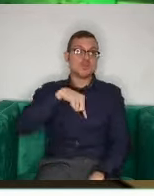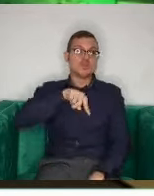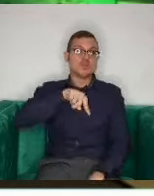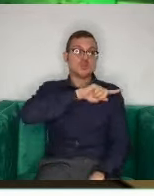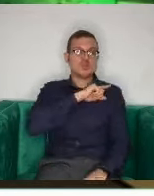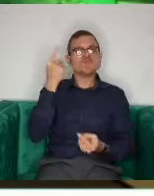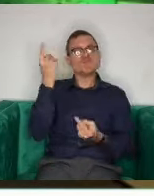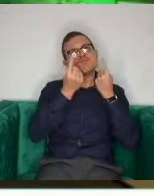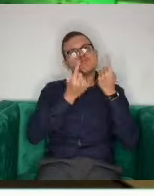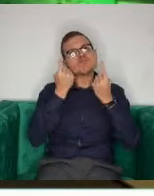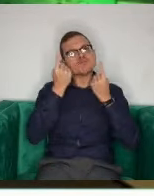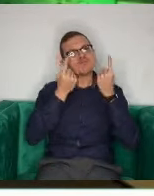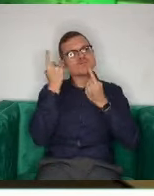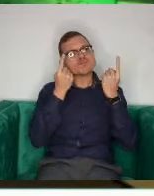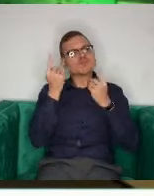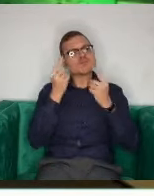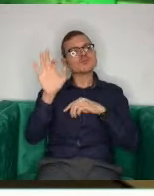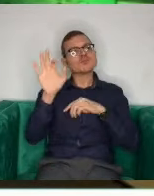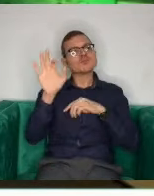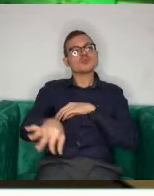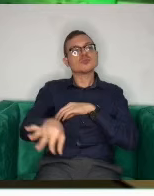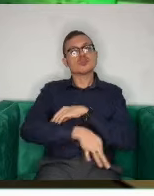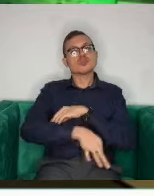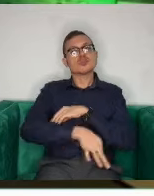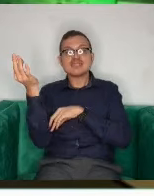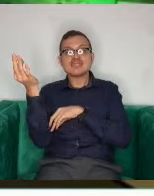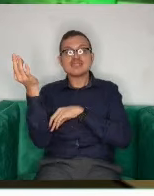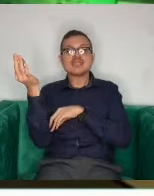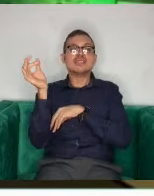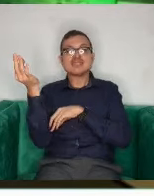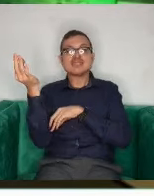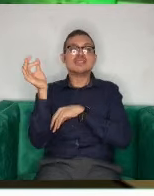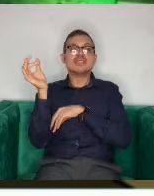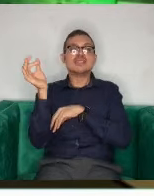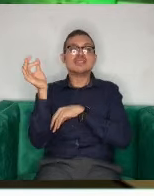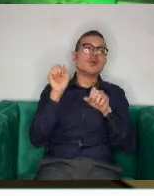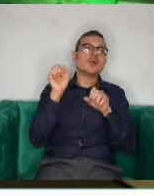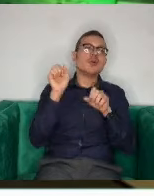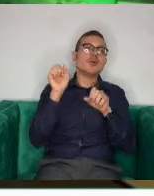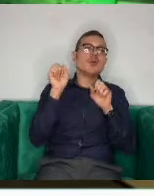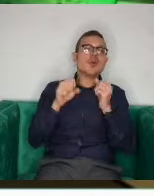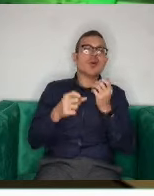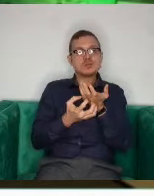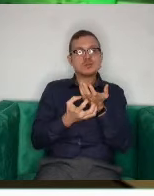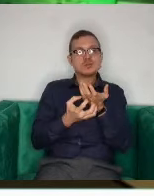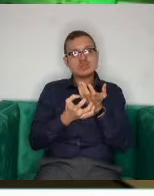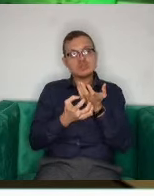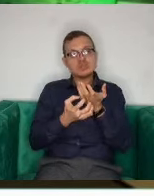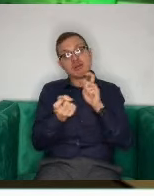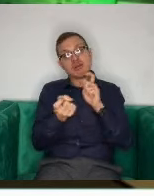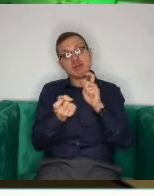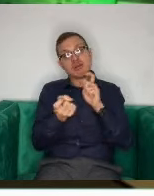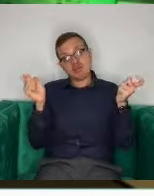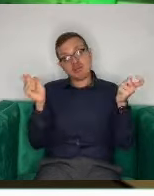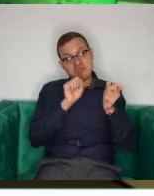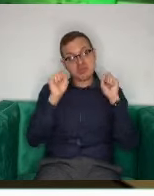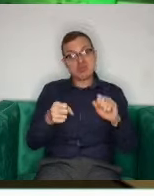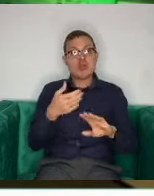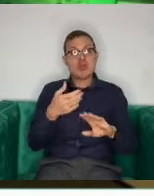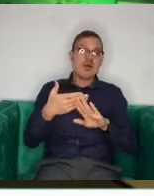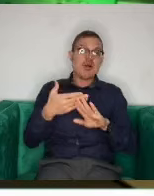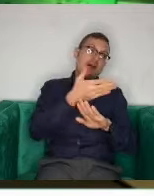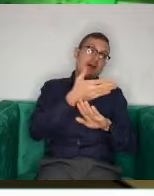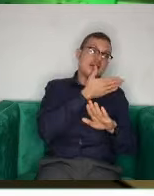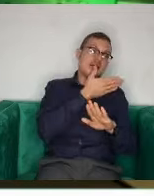fiesta, nosotros quizás podemos hacer algún tipo de modificación previo a esa fiesta, como consumir una merienda, ir un poco